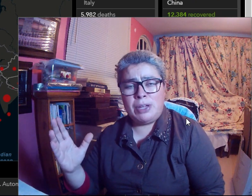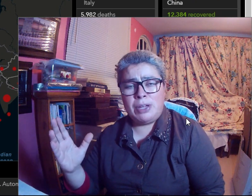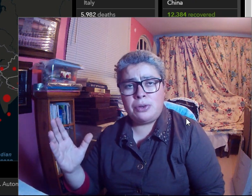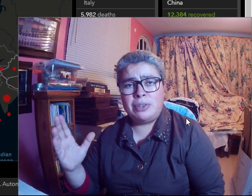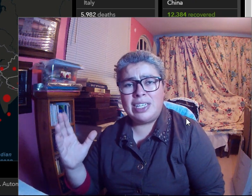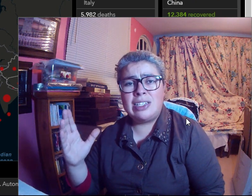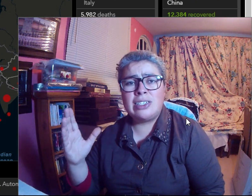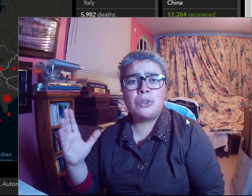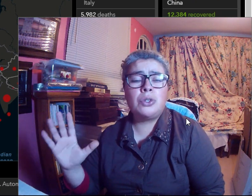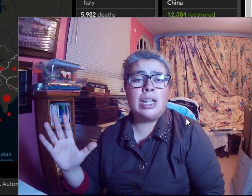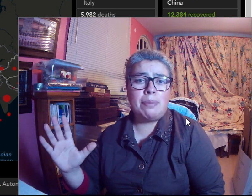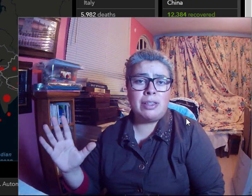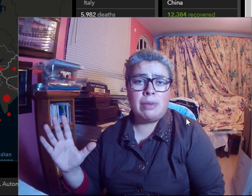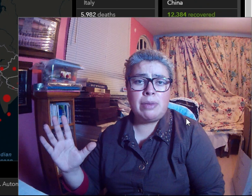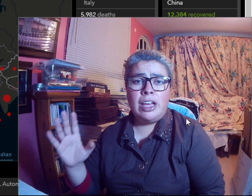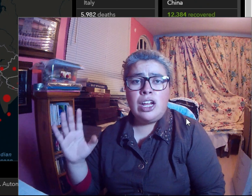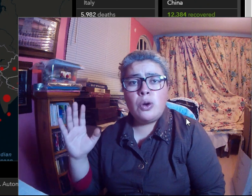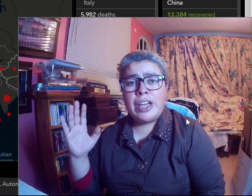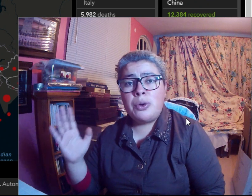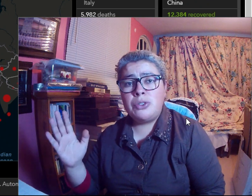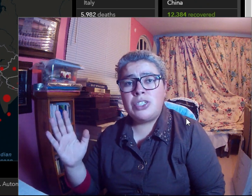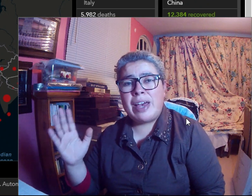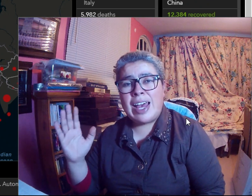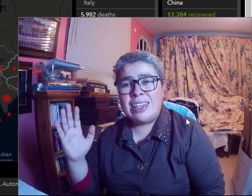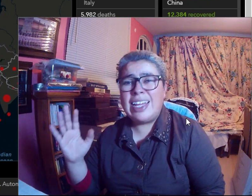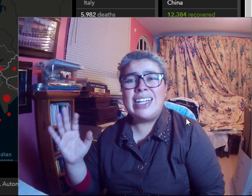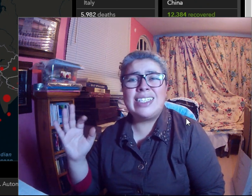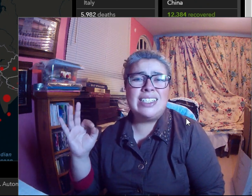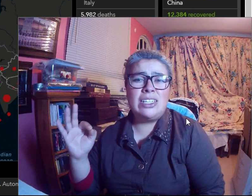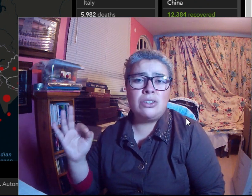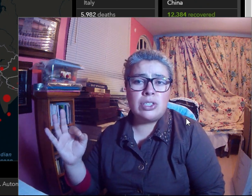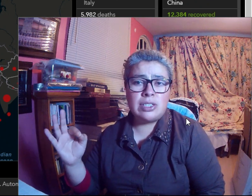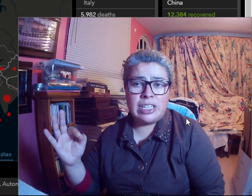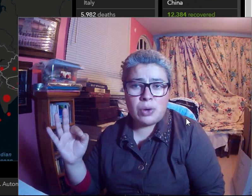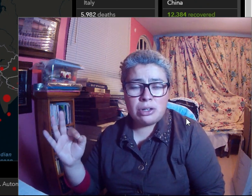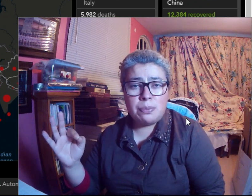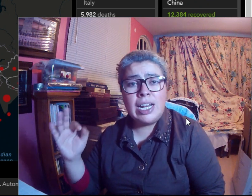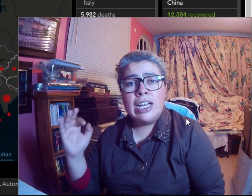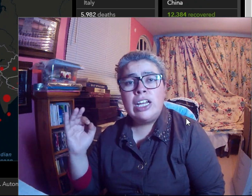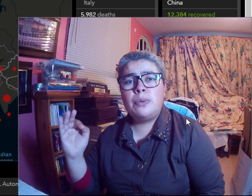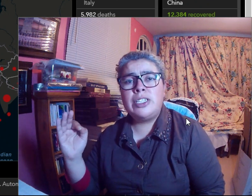este periodo en desarrollo de la pandemia, lo que hoy nos lleva a tener